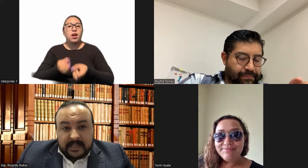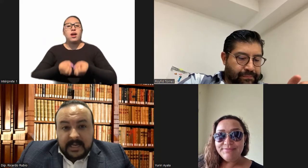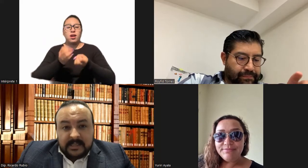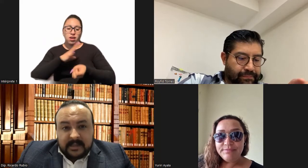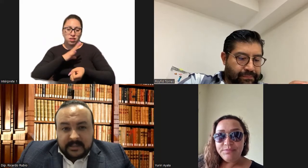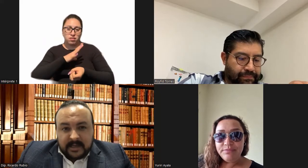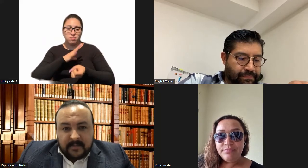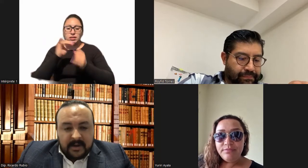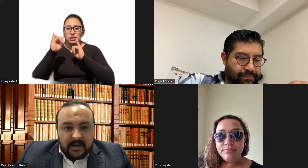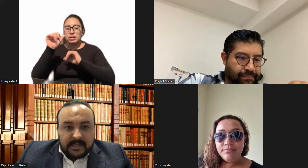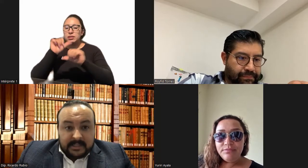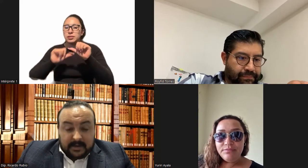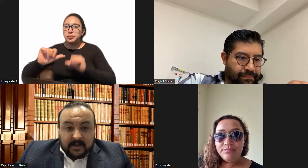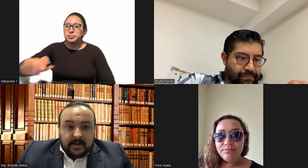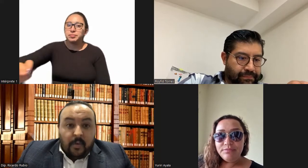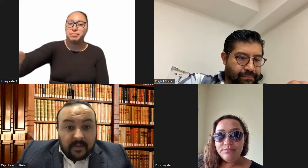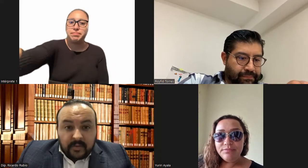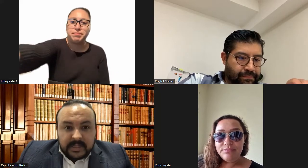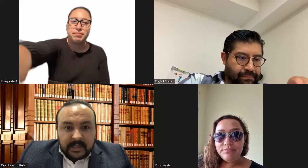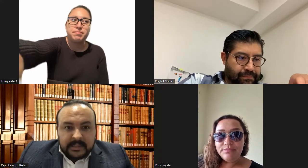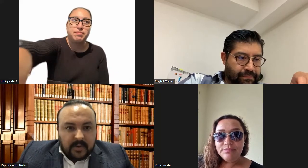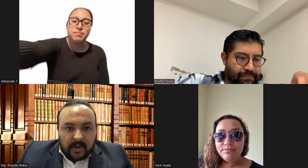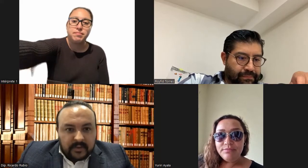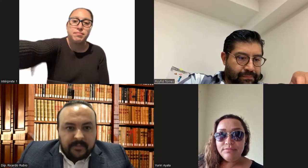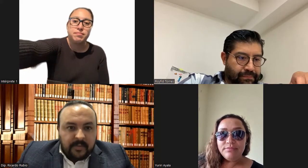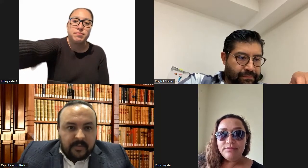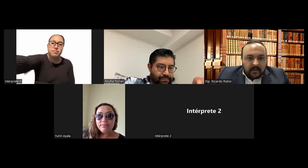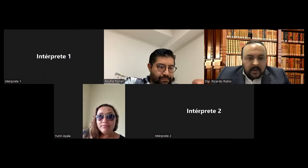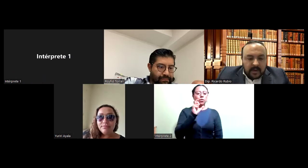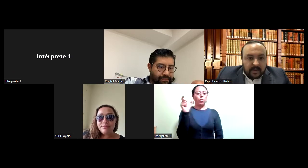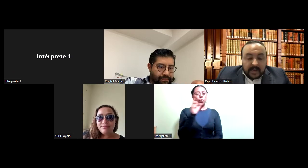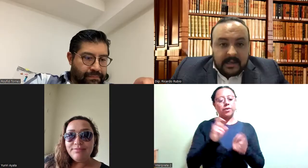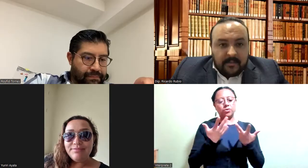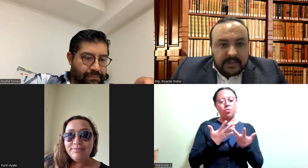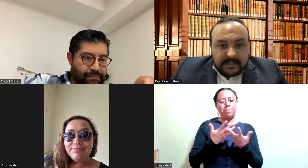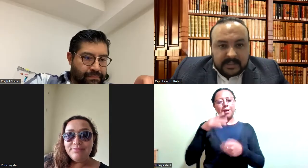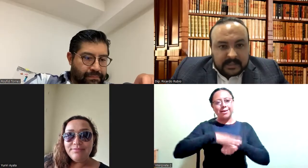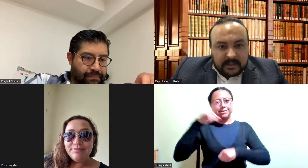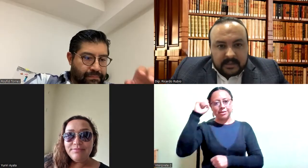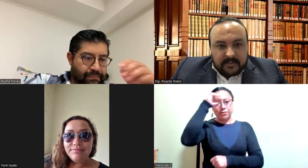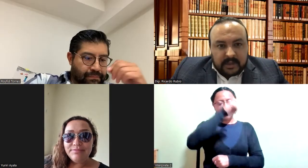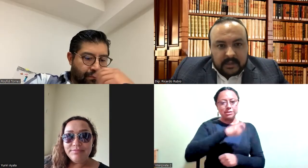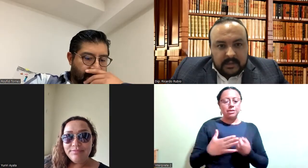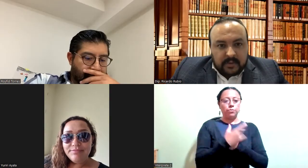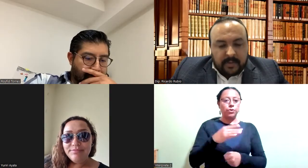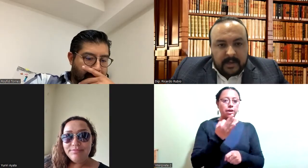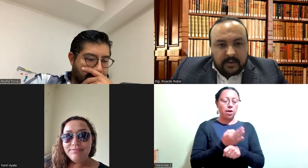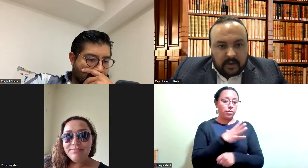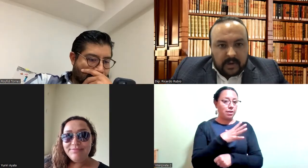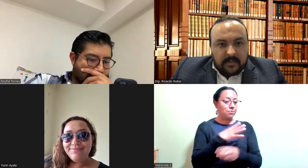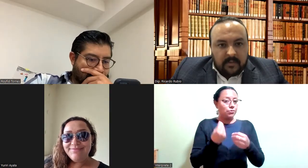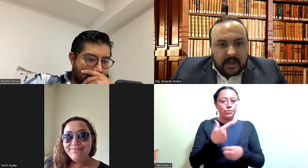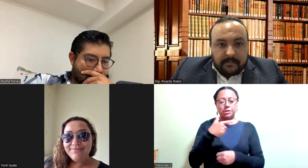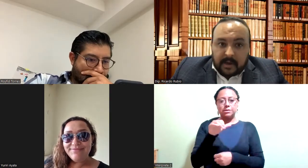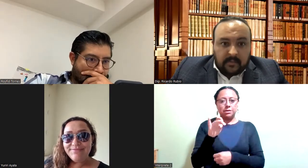puntos sobre las Is, así se le llama, es decir, cuándo se recibió, cuándo se publicó, porque hay ya muchísimas gacetas, diputada, discúlpeme, yo